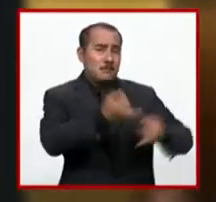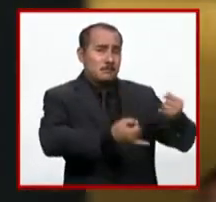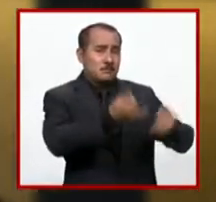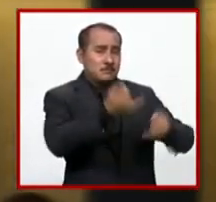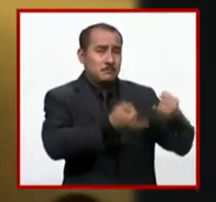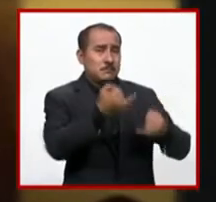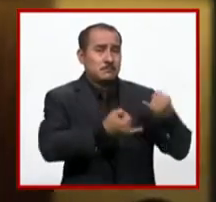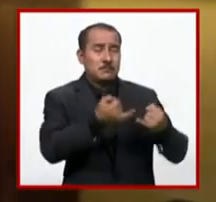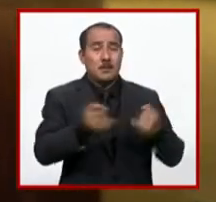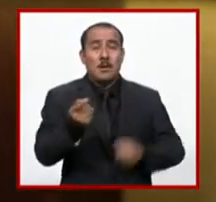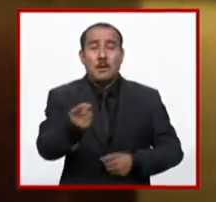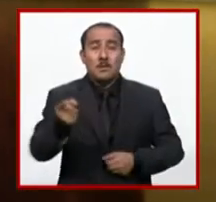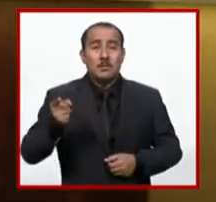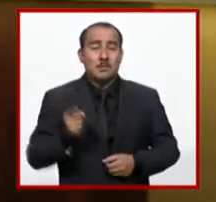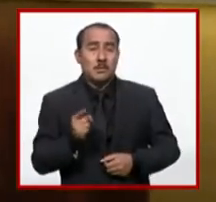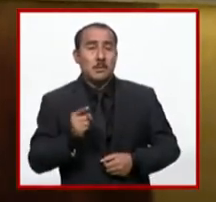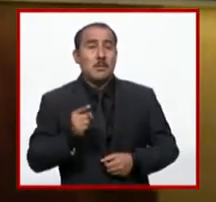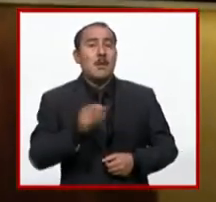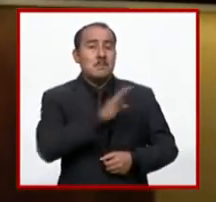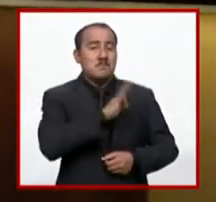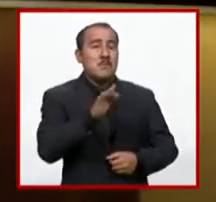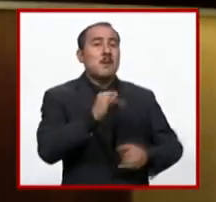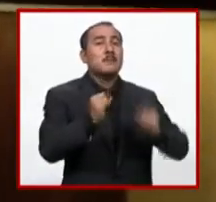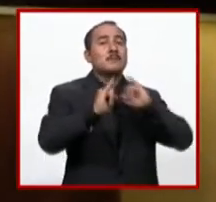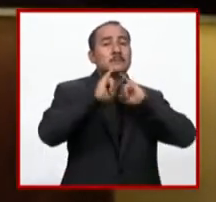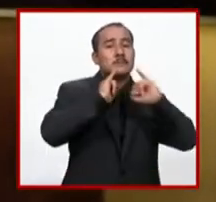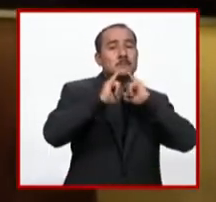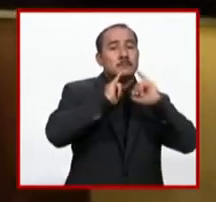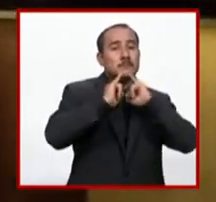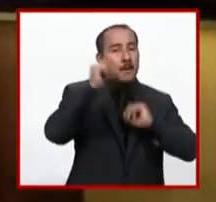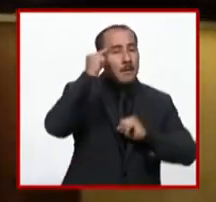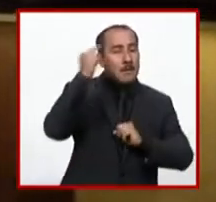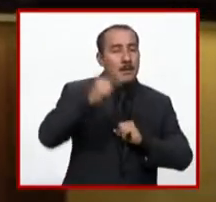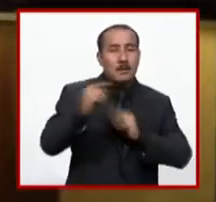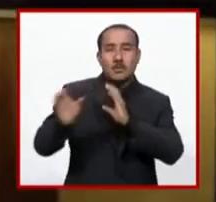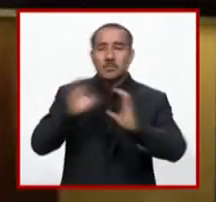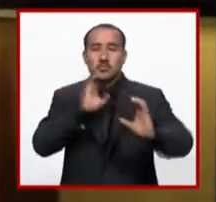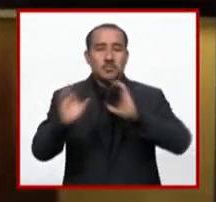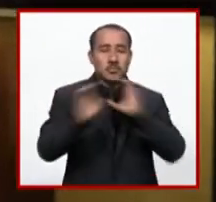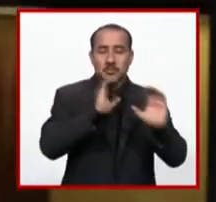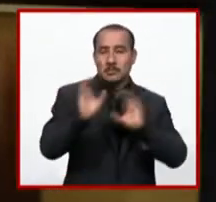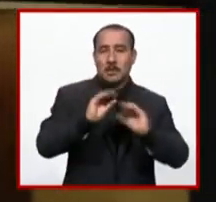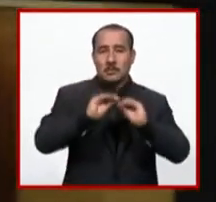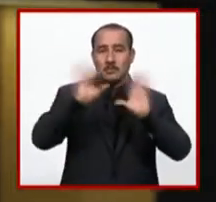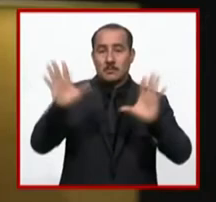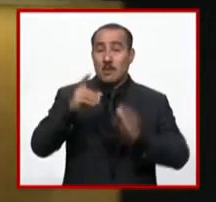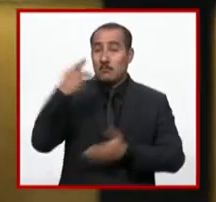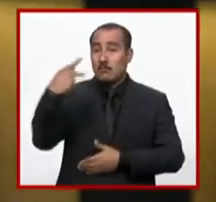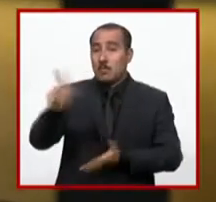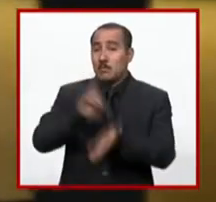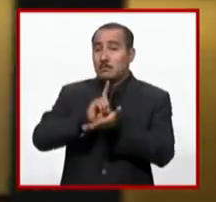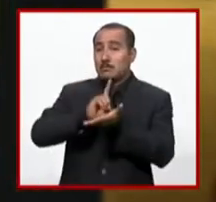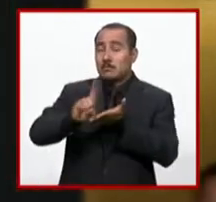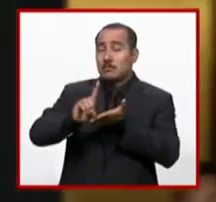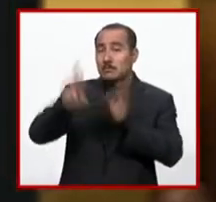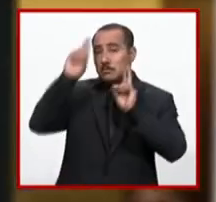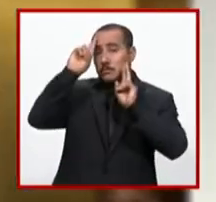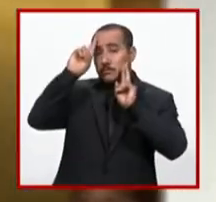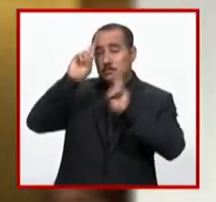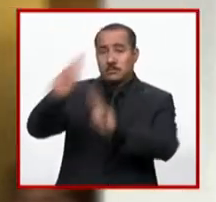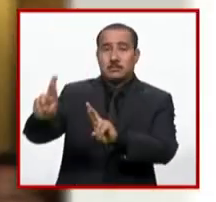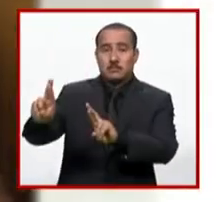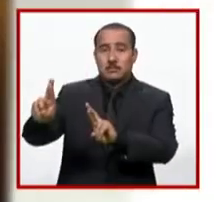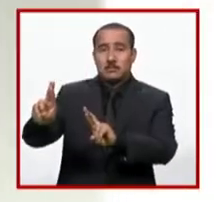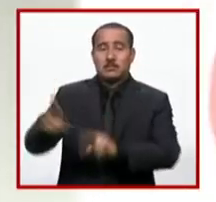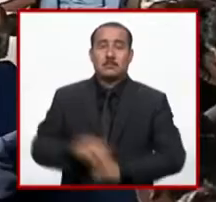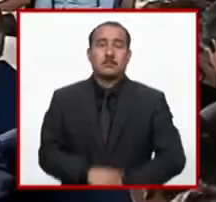judiciales tengan un intérprete adecuado y claramente se respeten los derechos de los